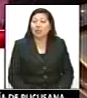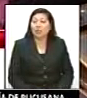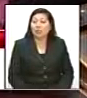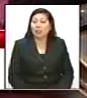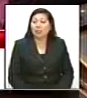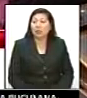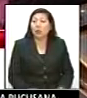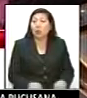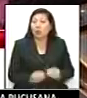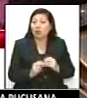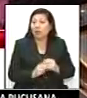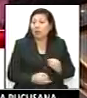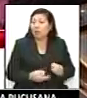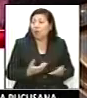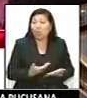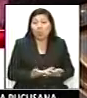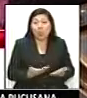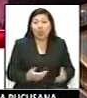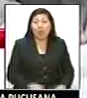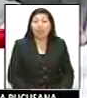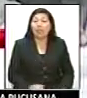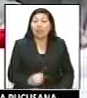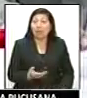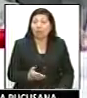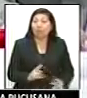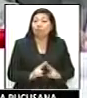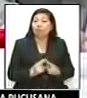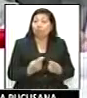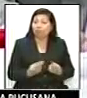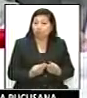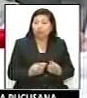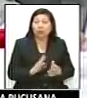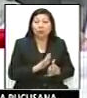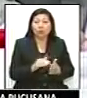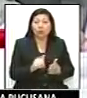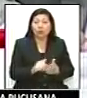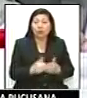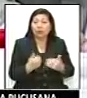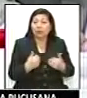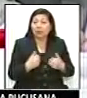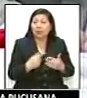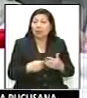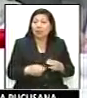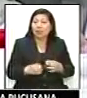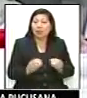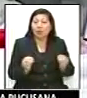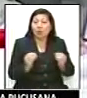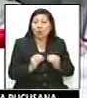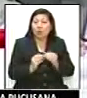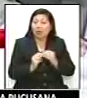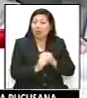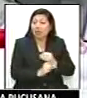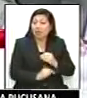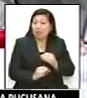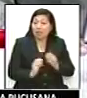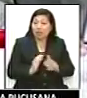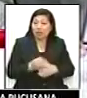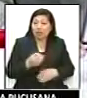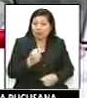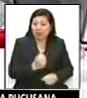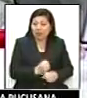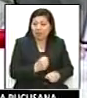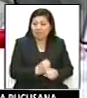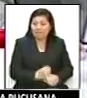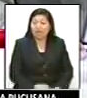de la Junta Nacional de Justicia no existe. Hay que convocar, hay que hacer todo lo que se tenga que hacer para que esa Junta Nacional entre en